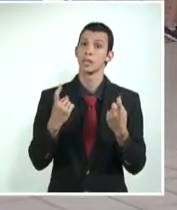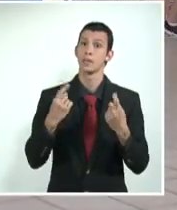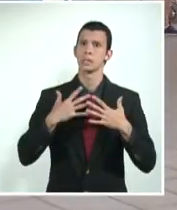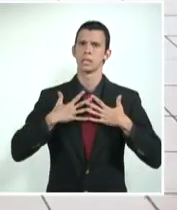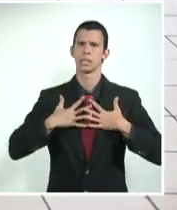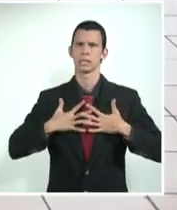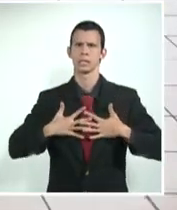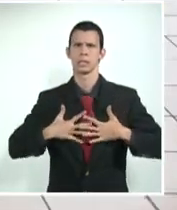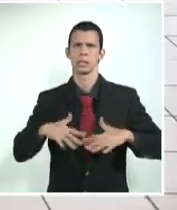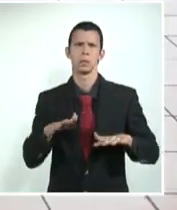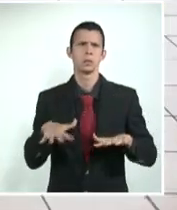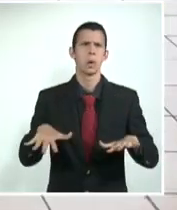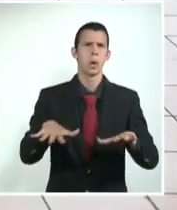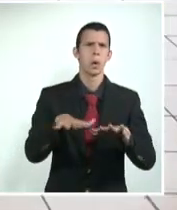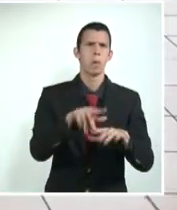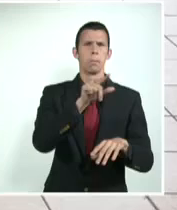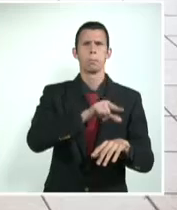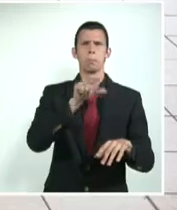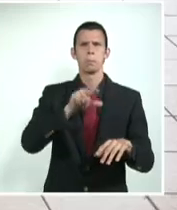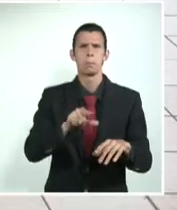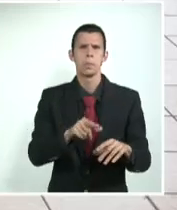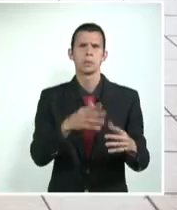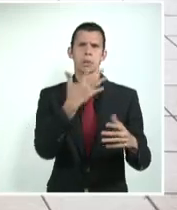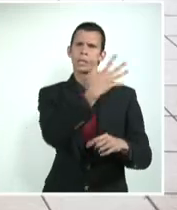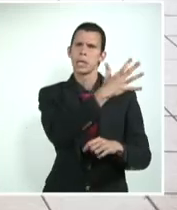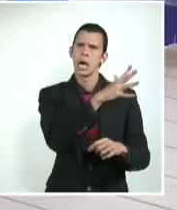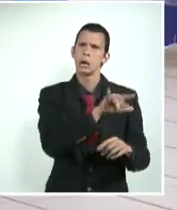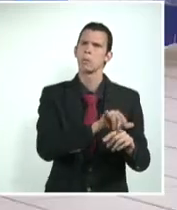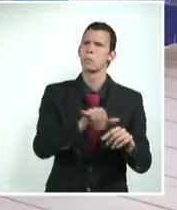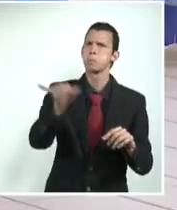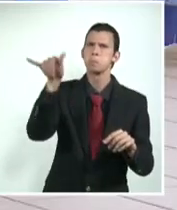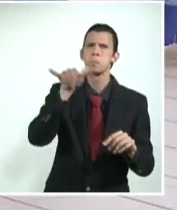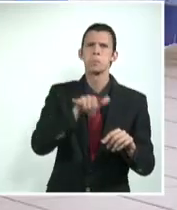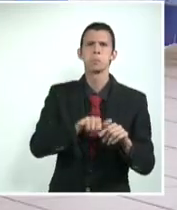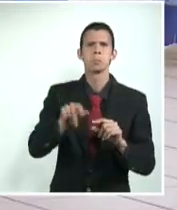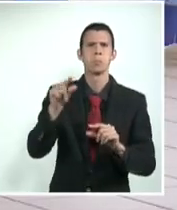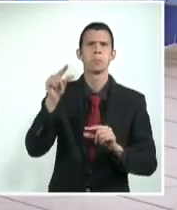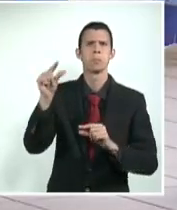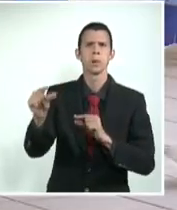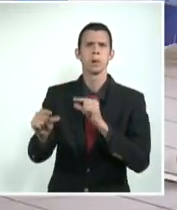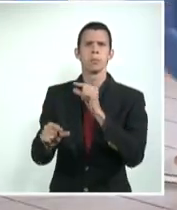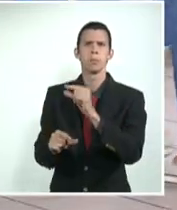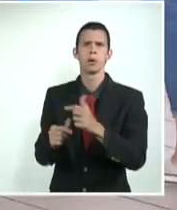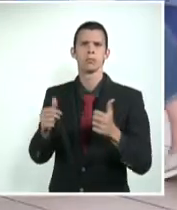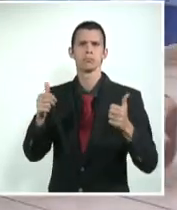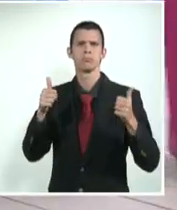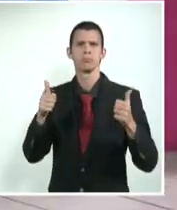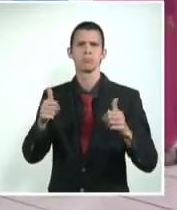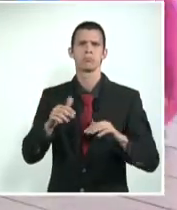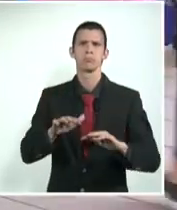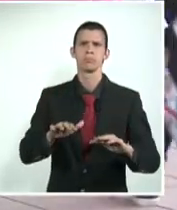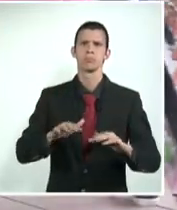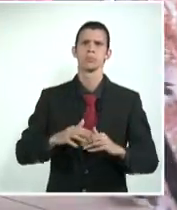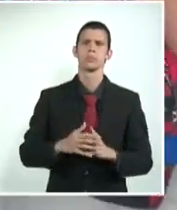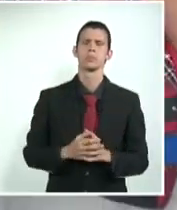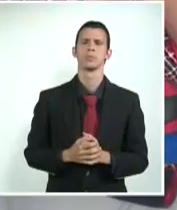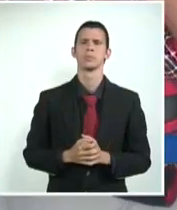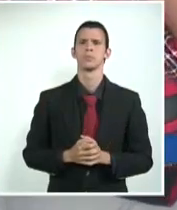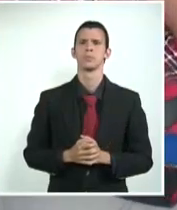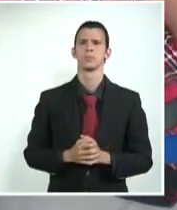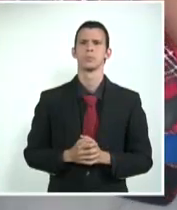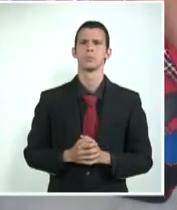seguridad tanto para los viajeros como para los trabajadores del polo turístico. Desde Ciego de Ávila, Damián Betanzos